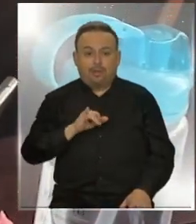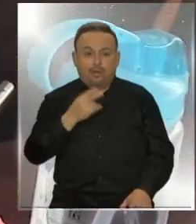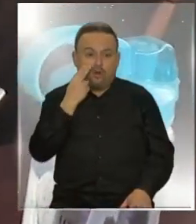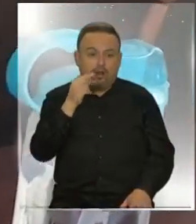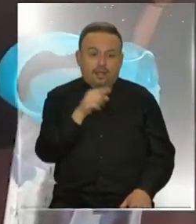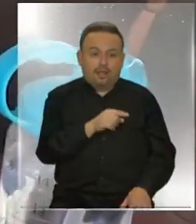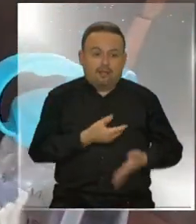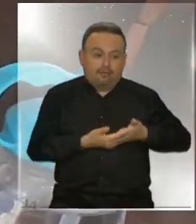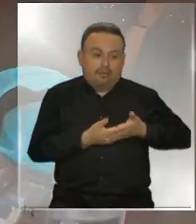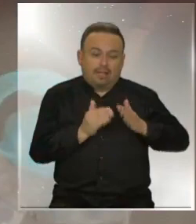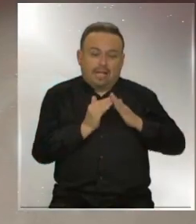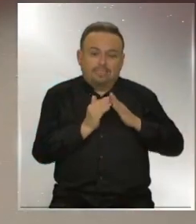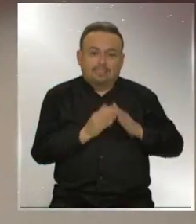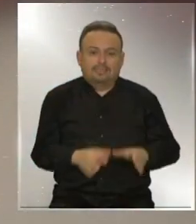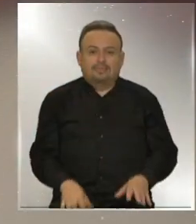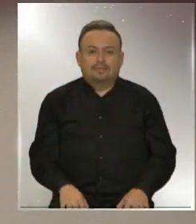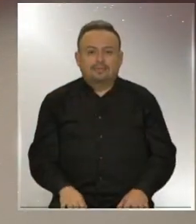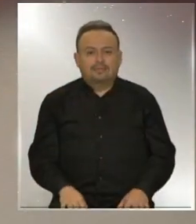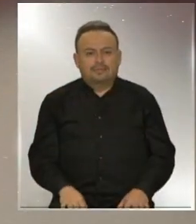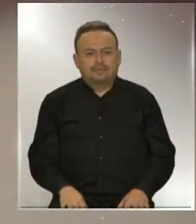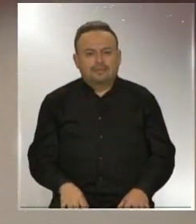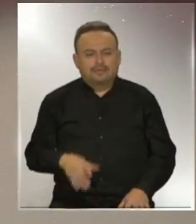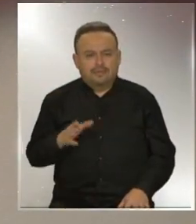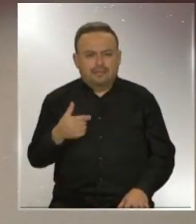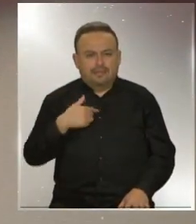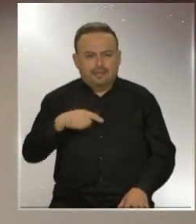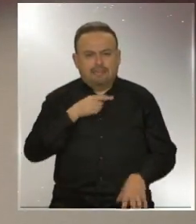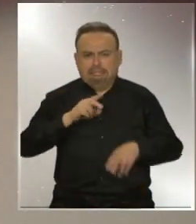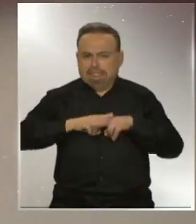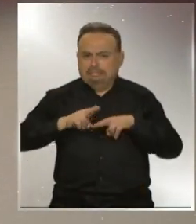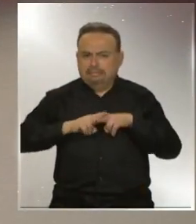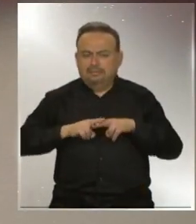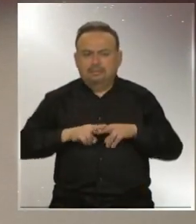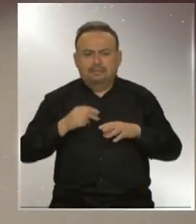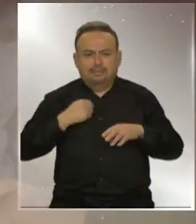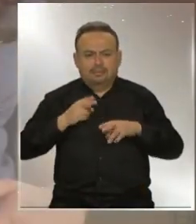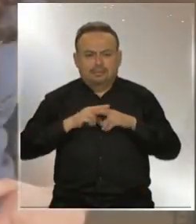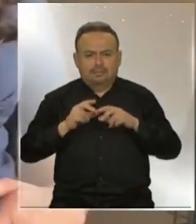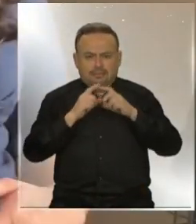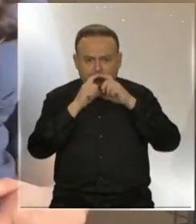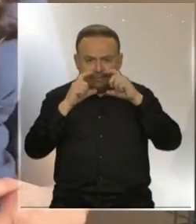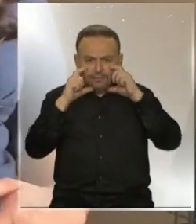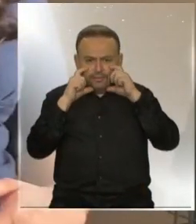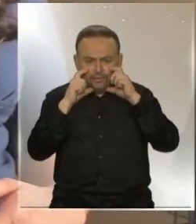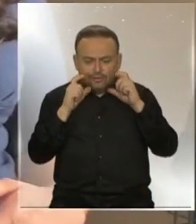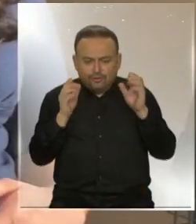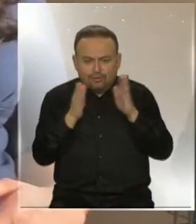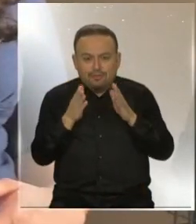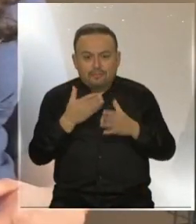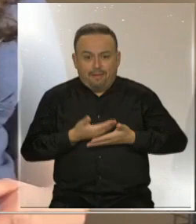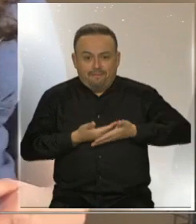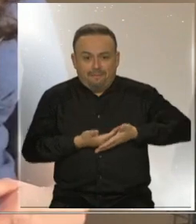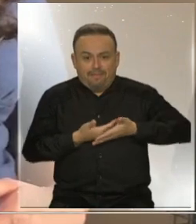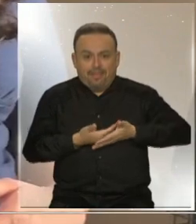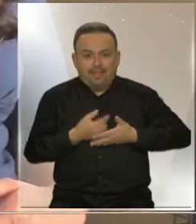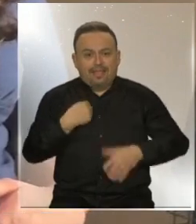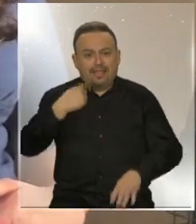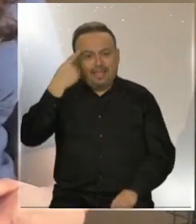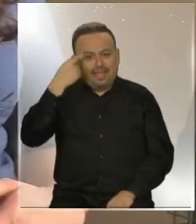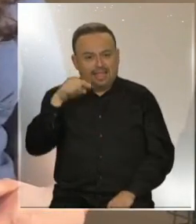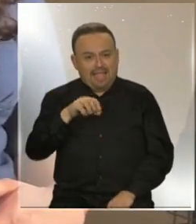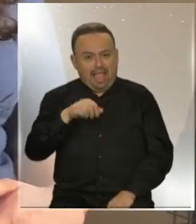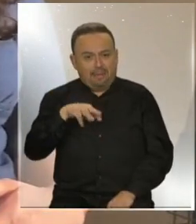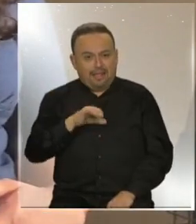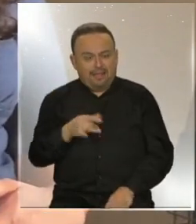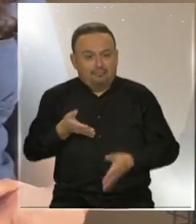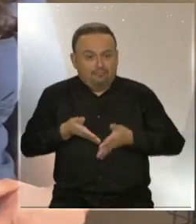después en la casa. Igual, vamos a salir súper preparados. Confeccionamos estas máscaras pequeñas, chiquititas para los bebés, pensando en la Amelia